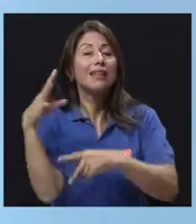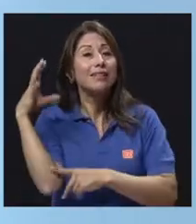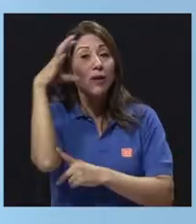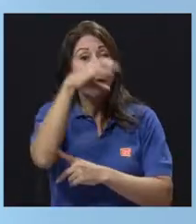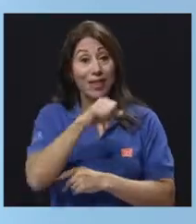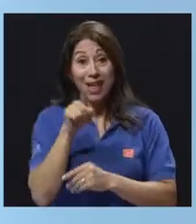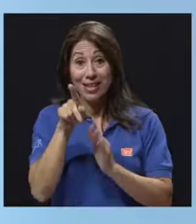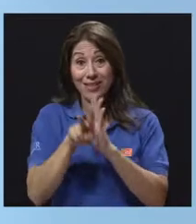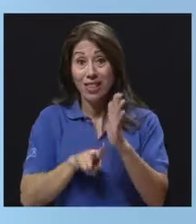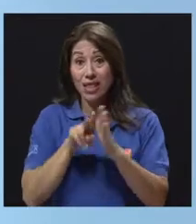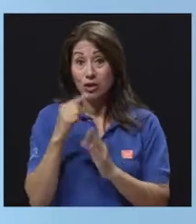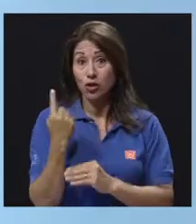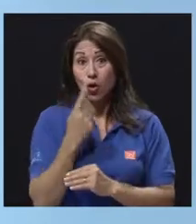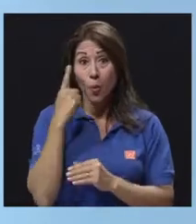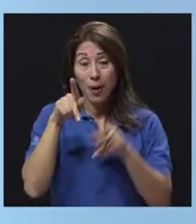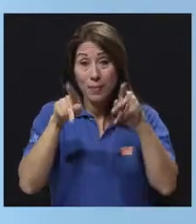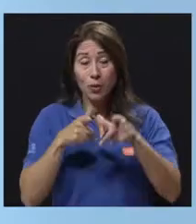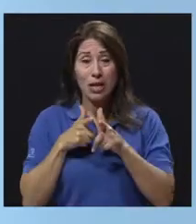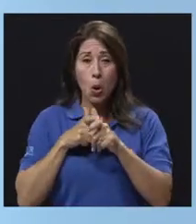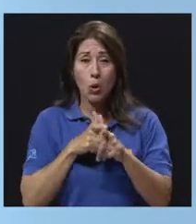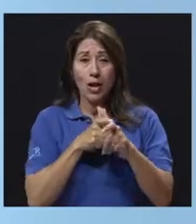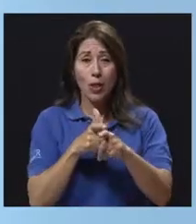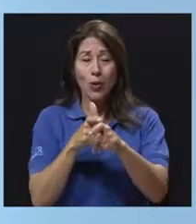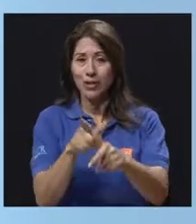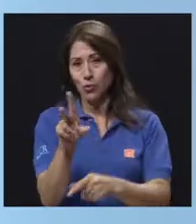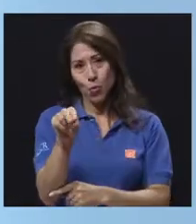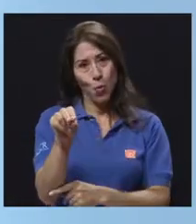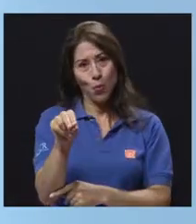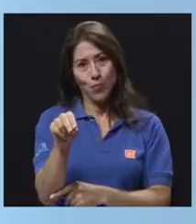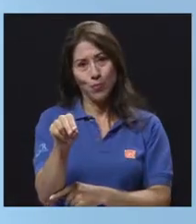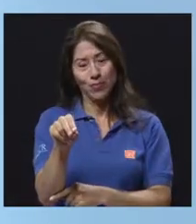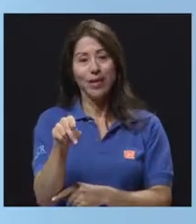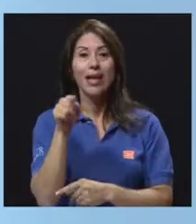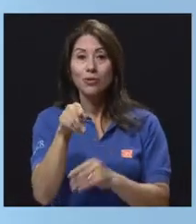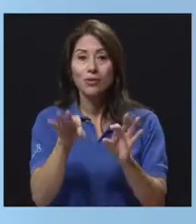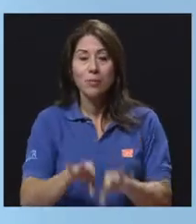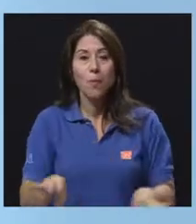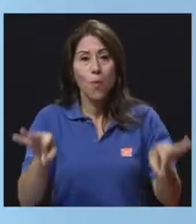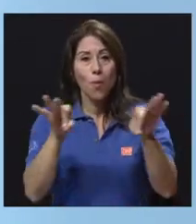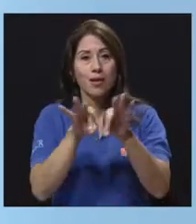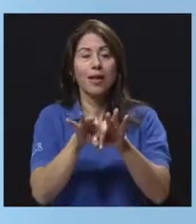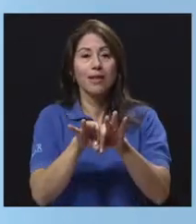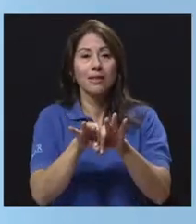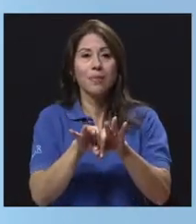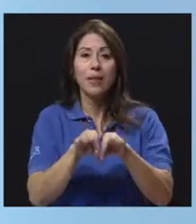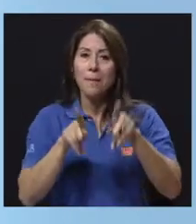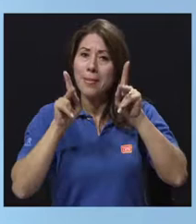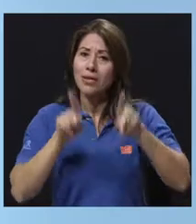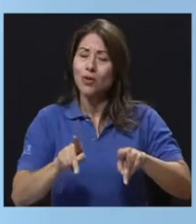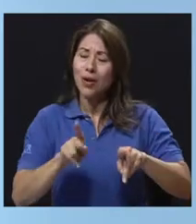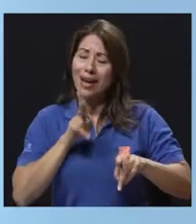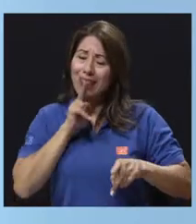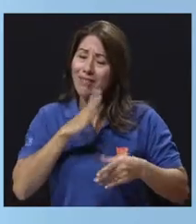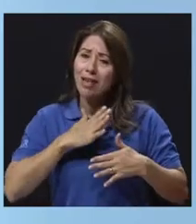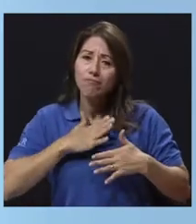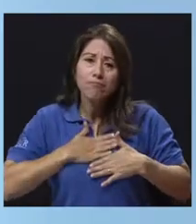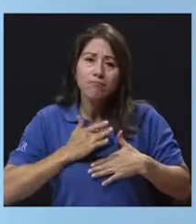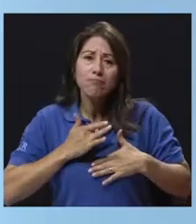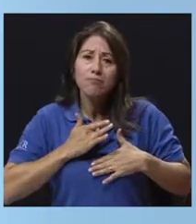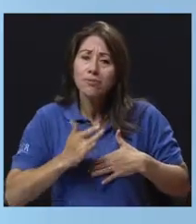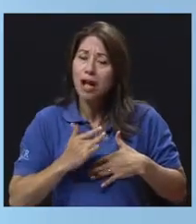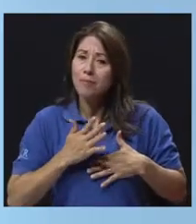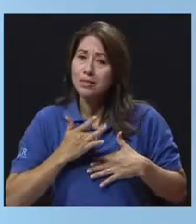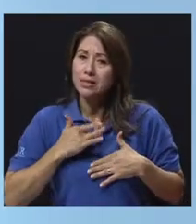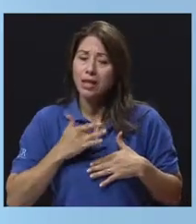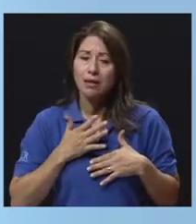para corredores. Uh-huh. Yo creo que eso es importante rescatarlo. El corredor, cierto, ¿verdad? De alma de corredor se va a sentir